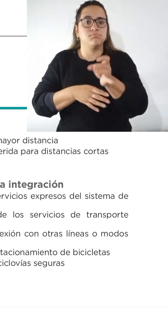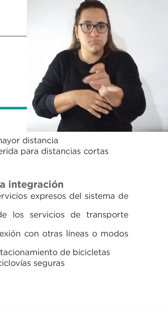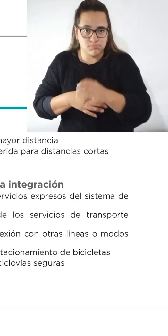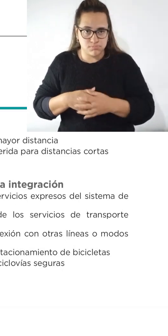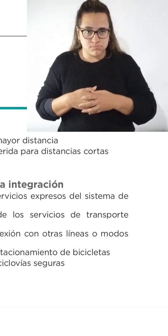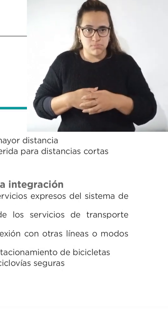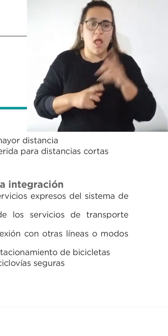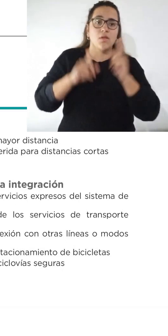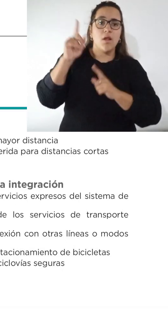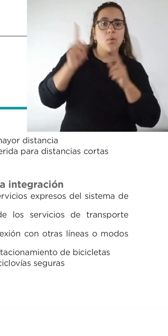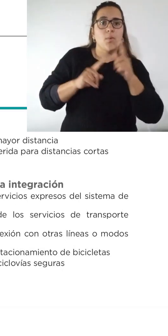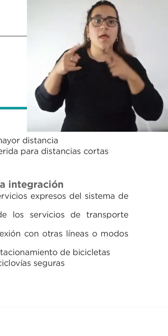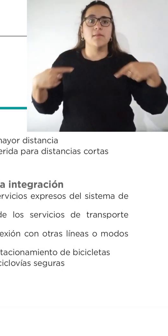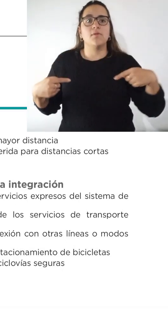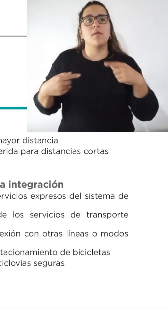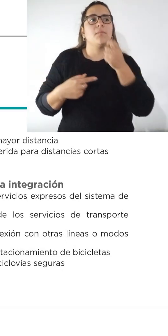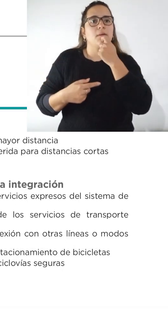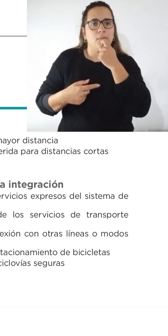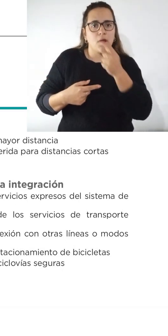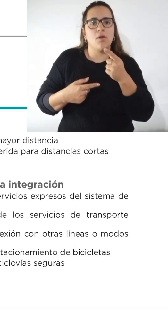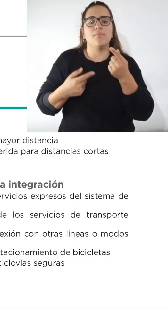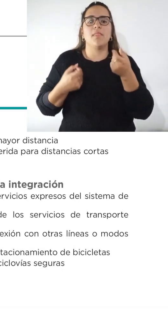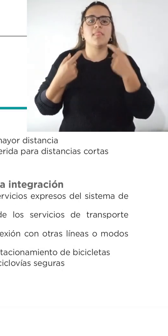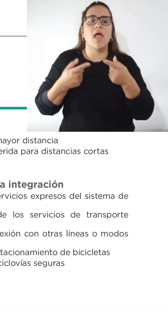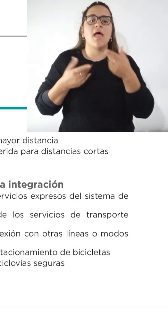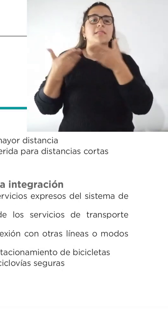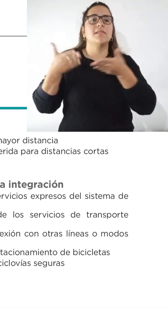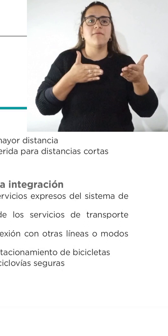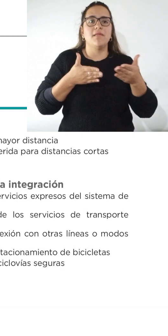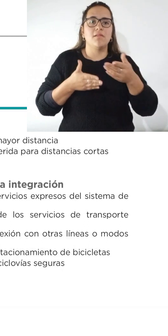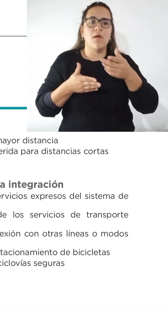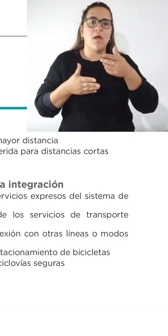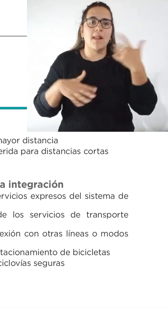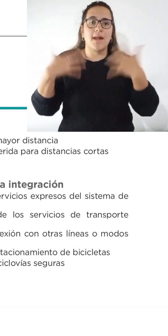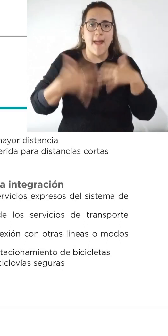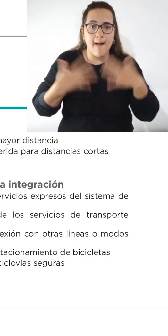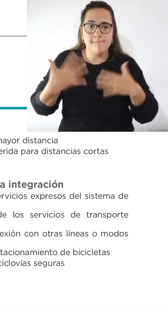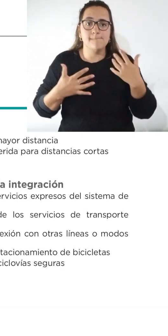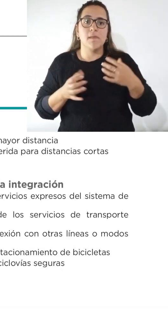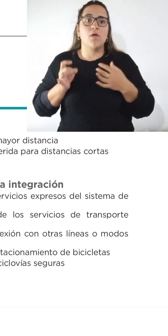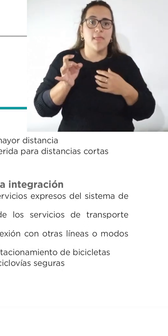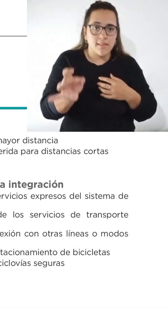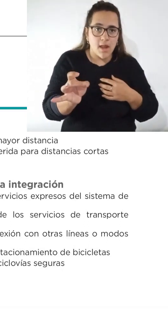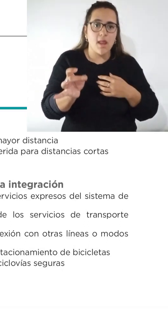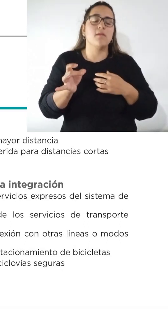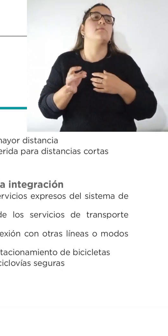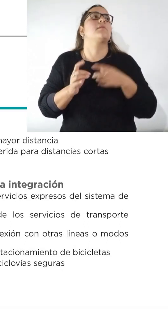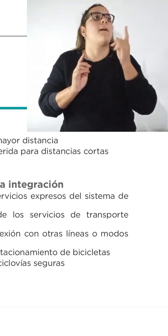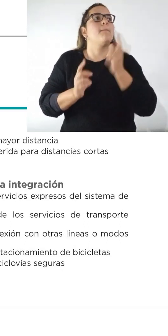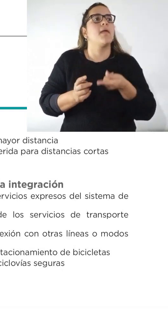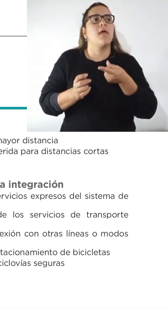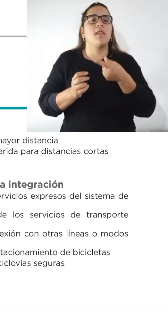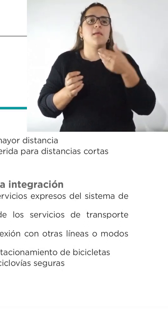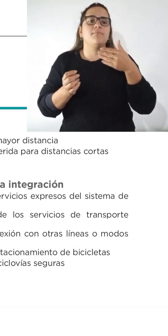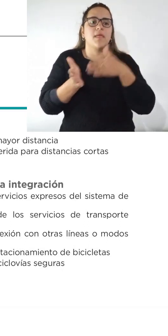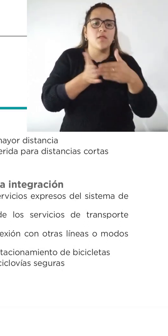en el viaje general. Entonces, algunas de estas condiciones son, por ejemplo, la disponibilidad de servicios expresos en algunas estaciones,